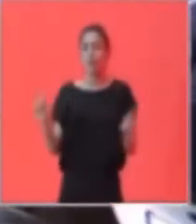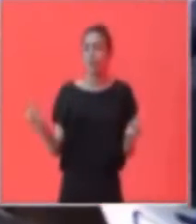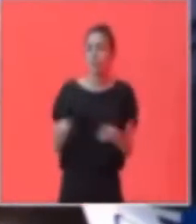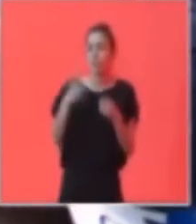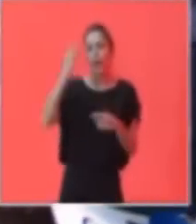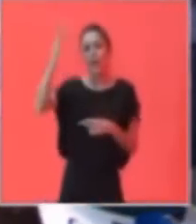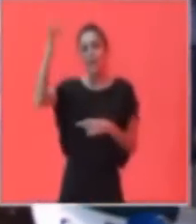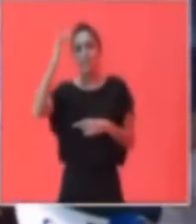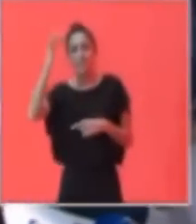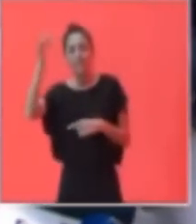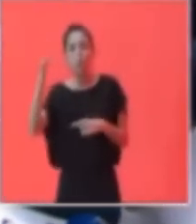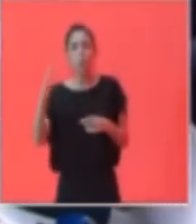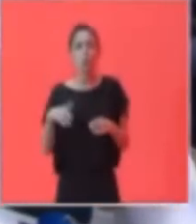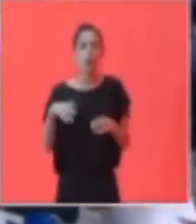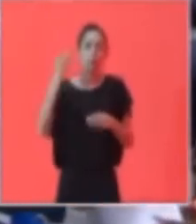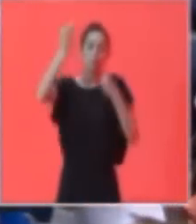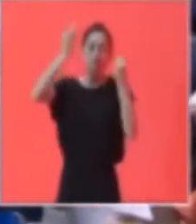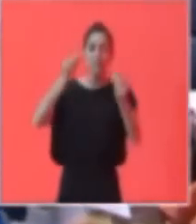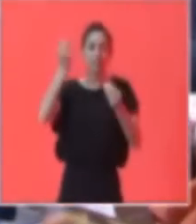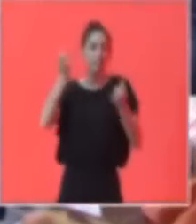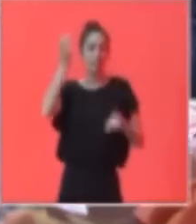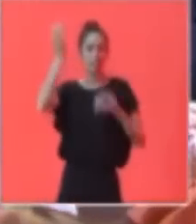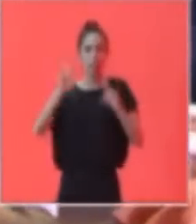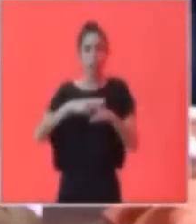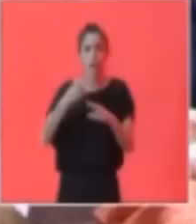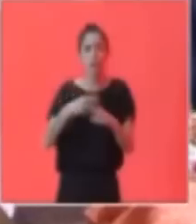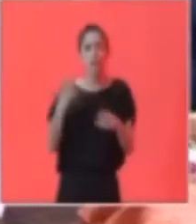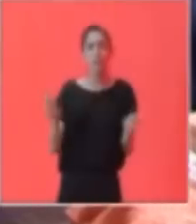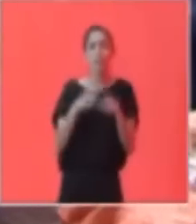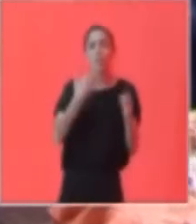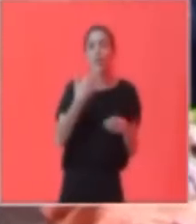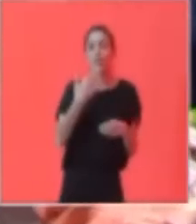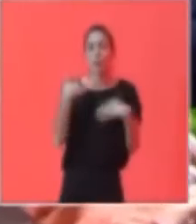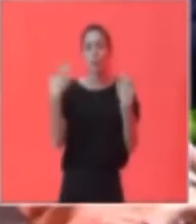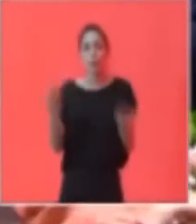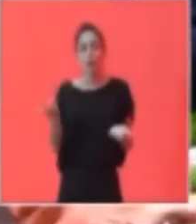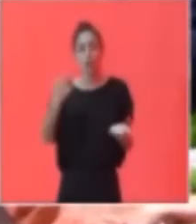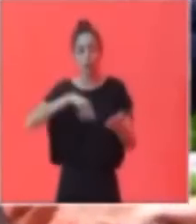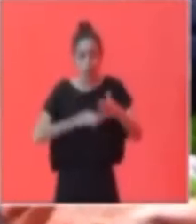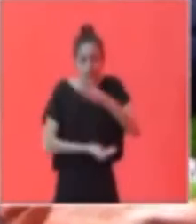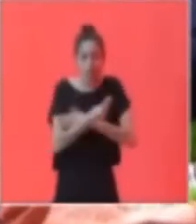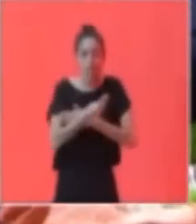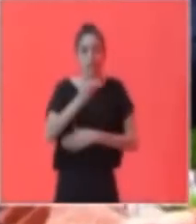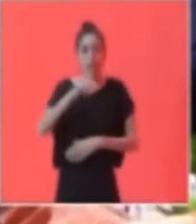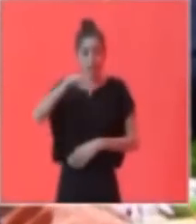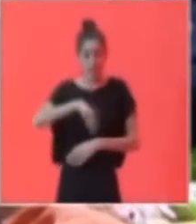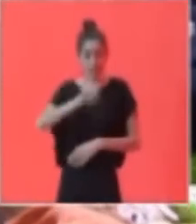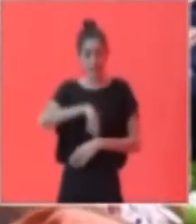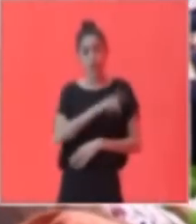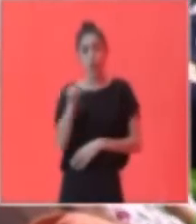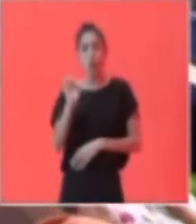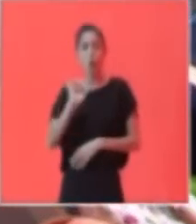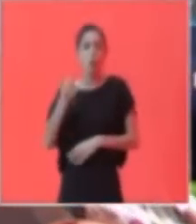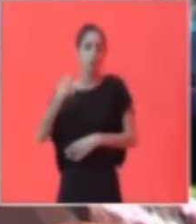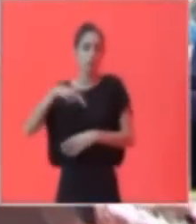nuestras ideas políticas, tengamos 60, 70, 20 años, naciéramos aquí o un día hiciéramos la maleta